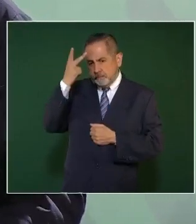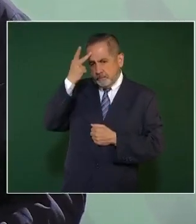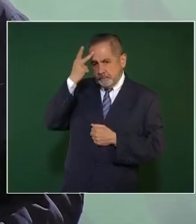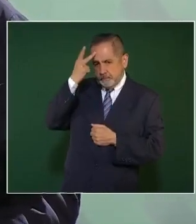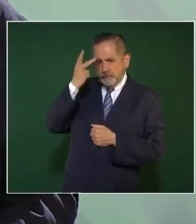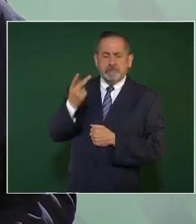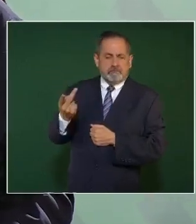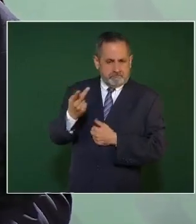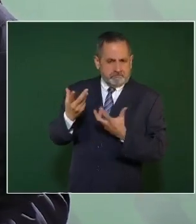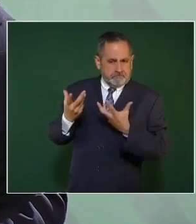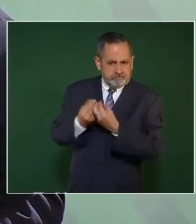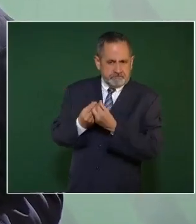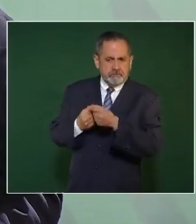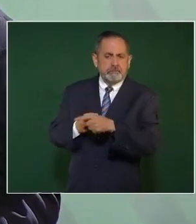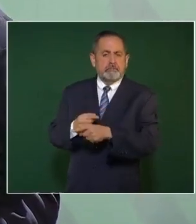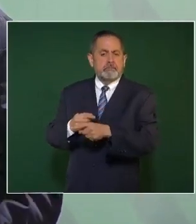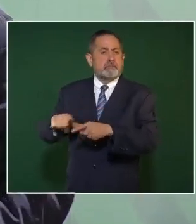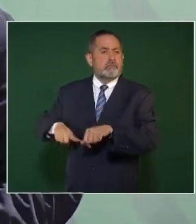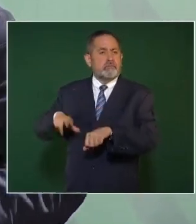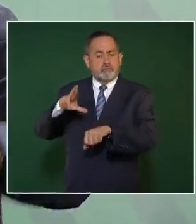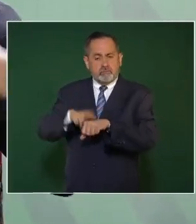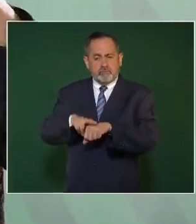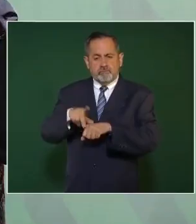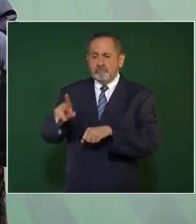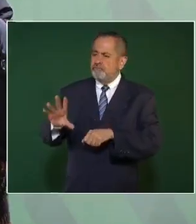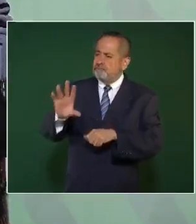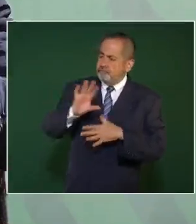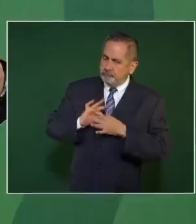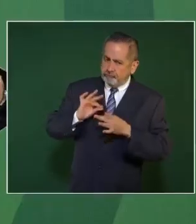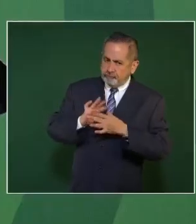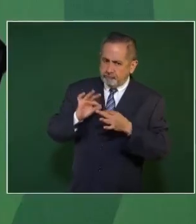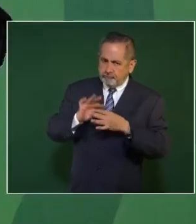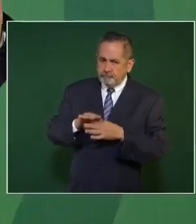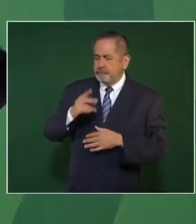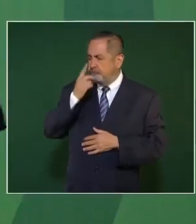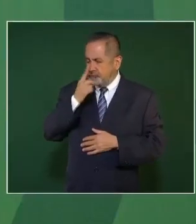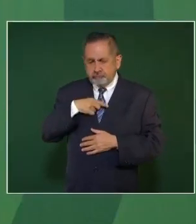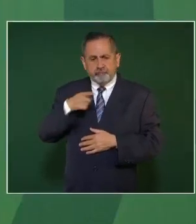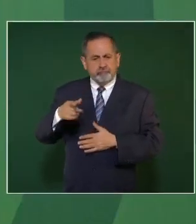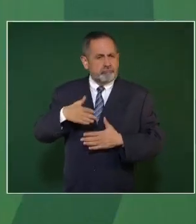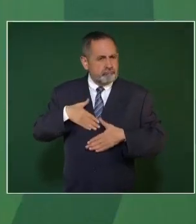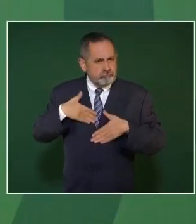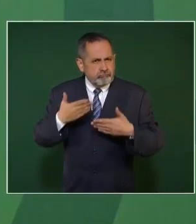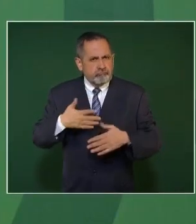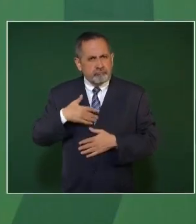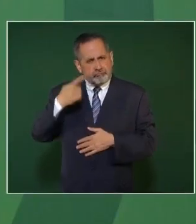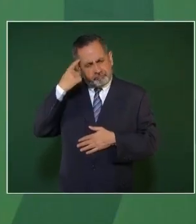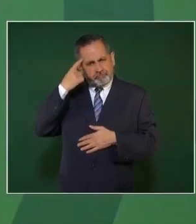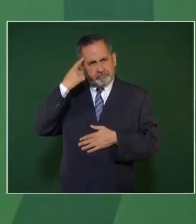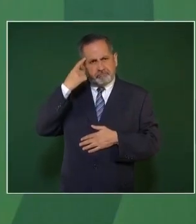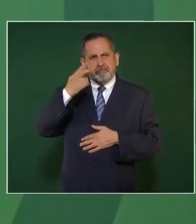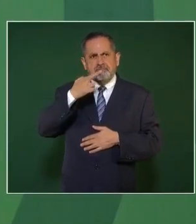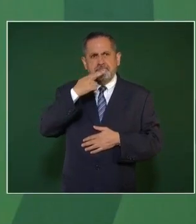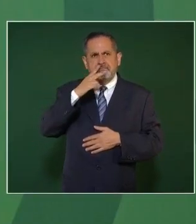Potosí, el gobernador expresó ahí su preferencia.